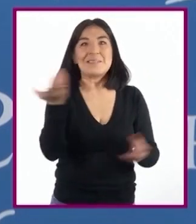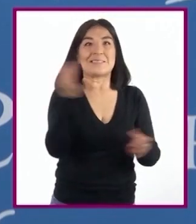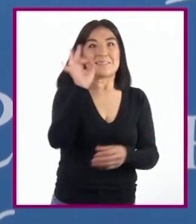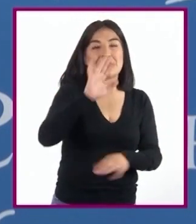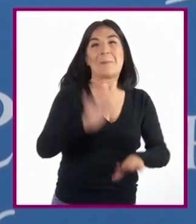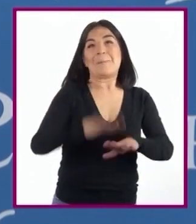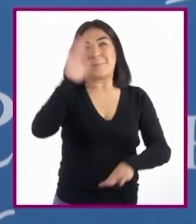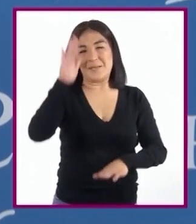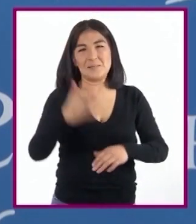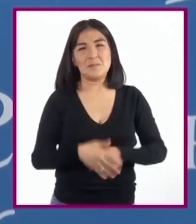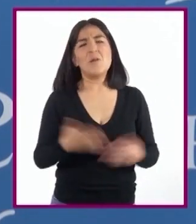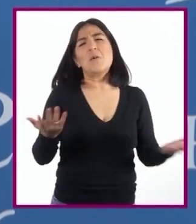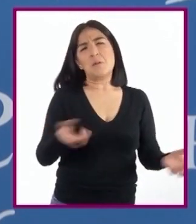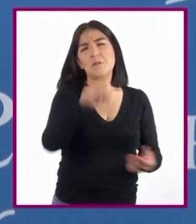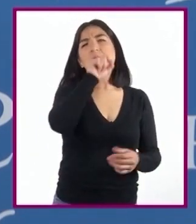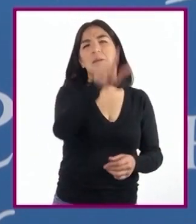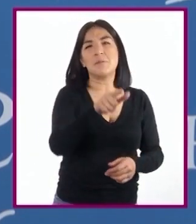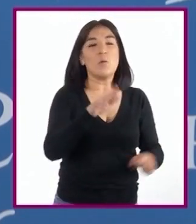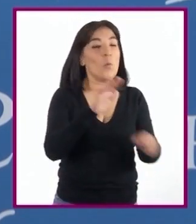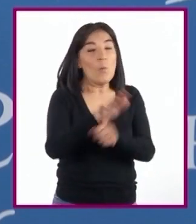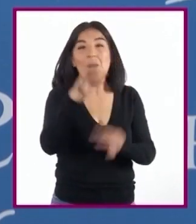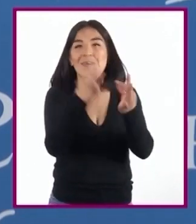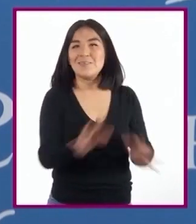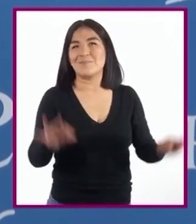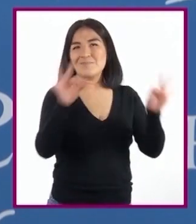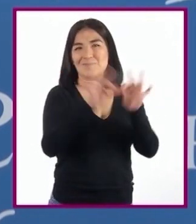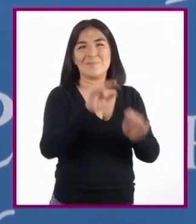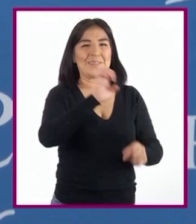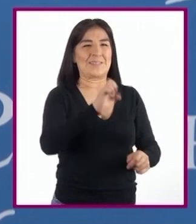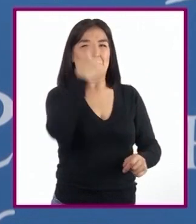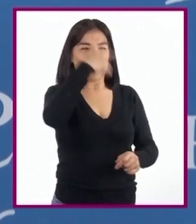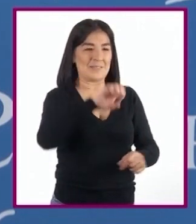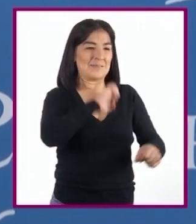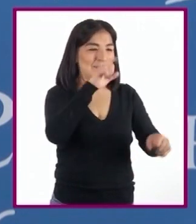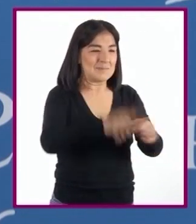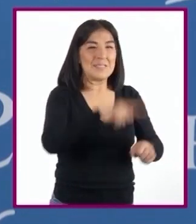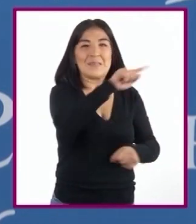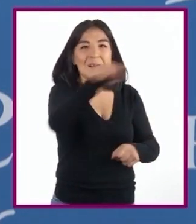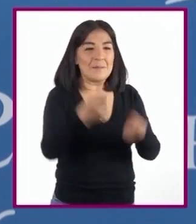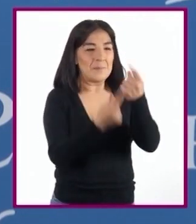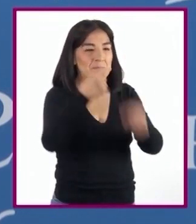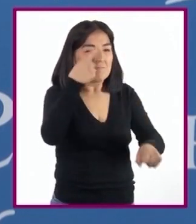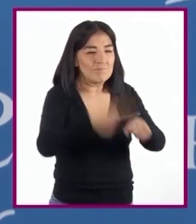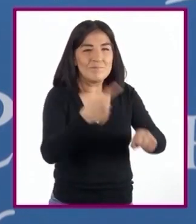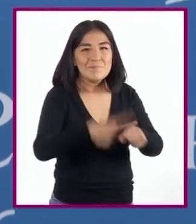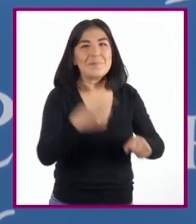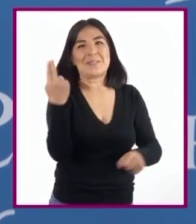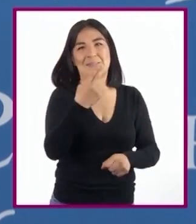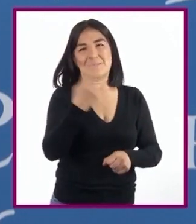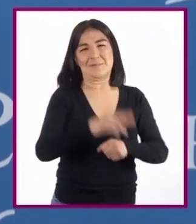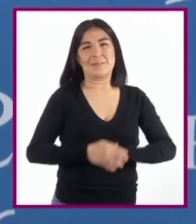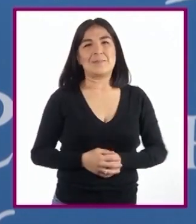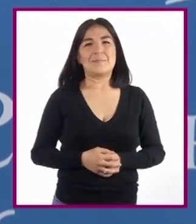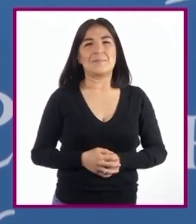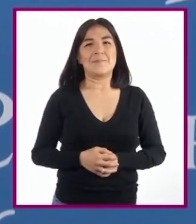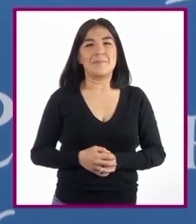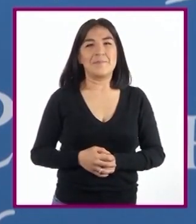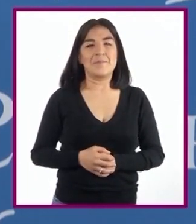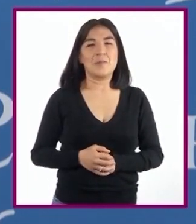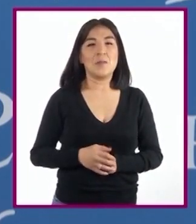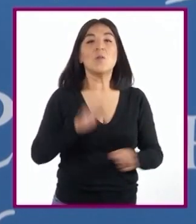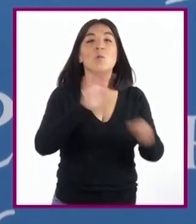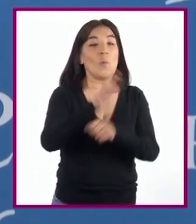alta, o incluso dar prioridad a ciertos pacientes si fuera necesario. En este caso,